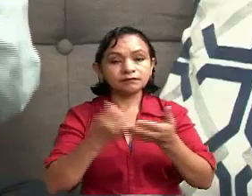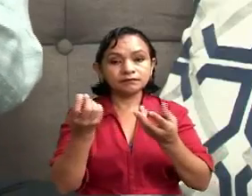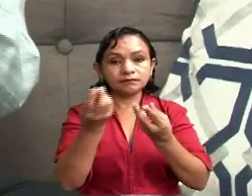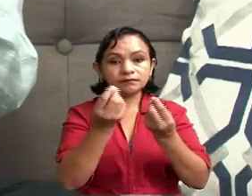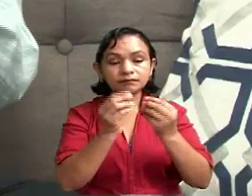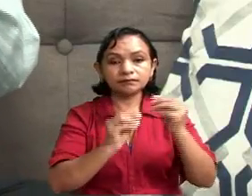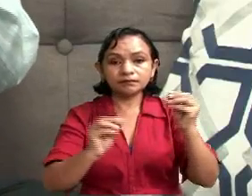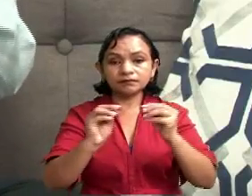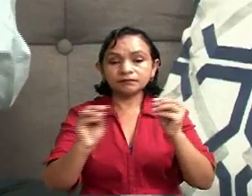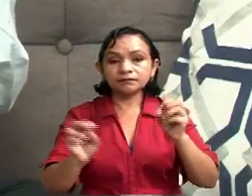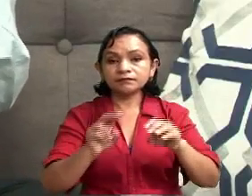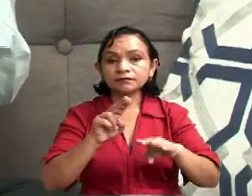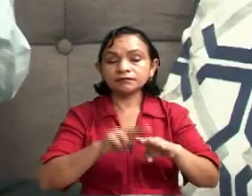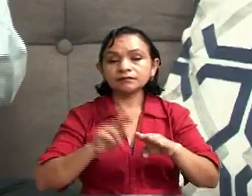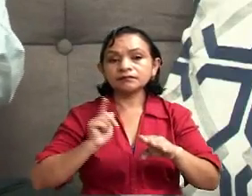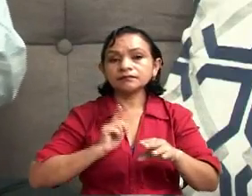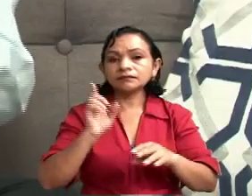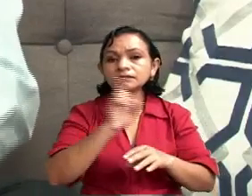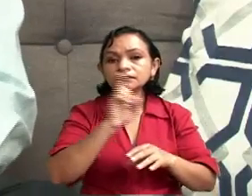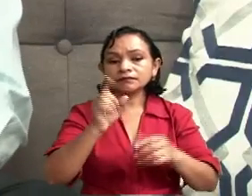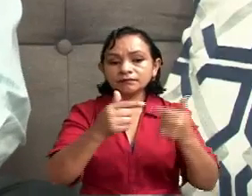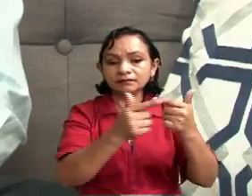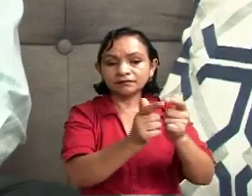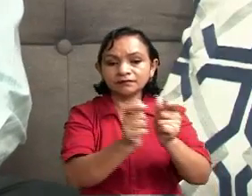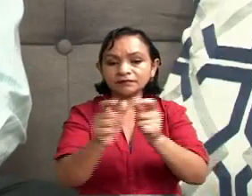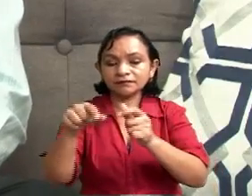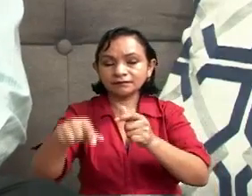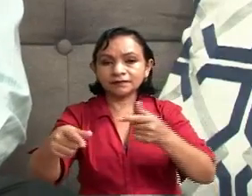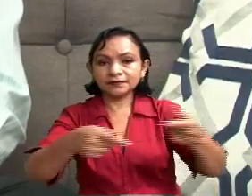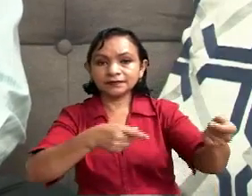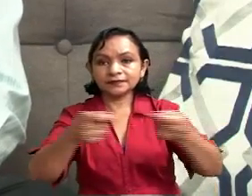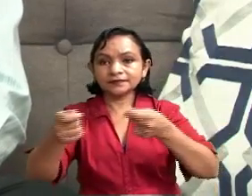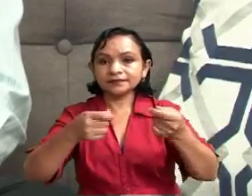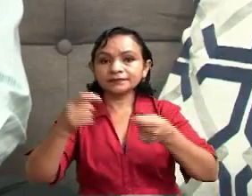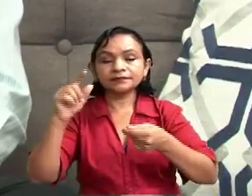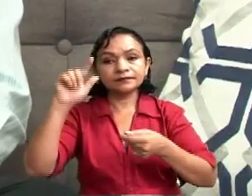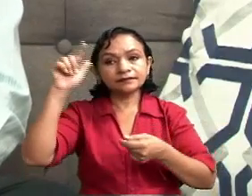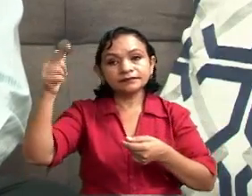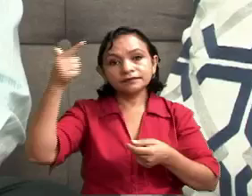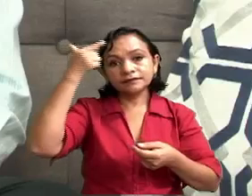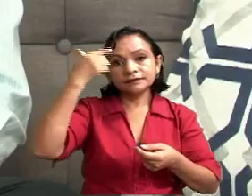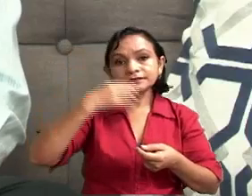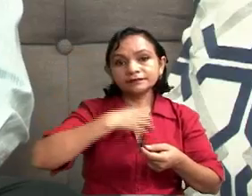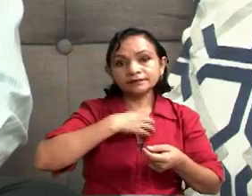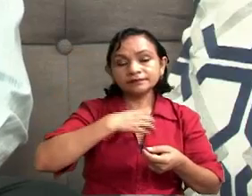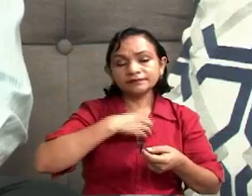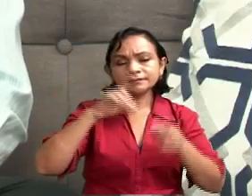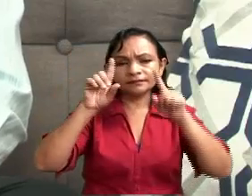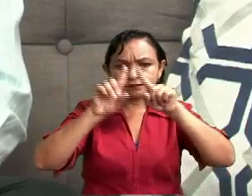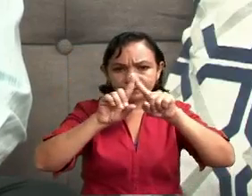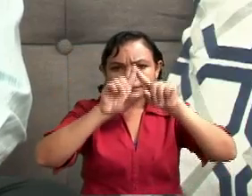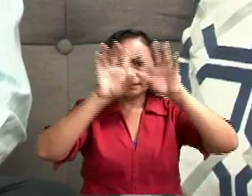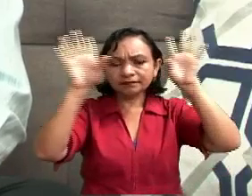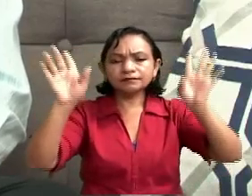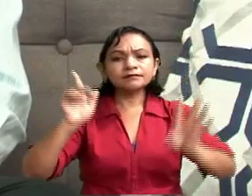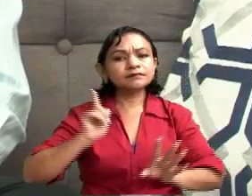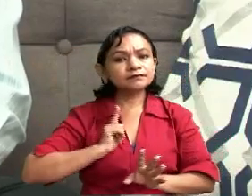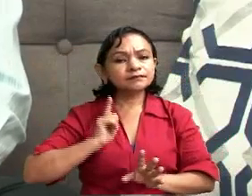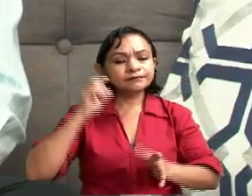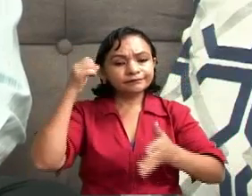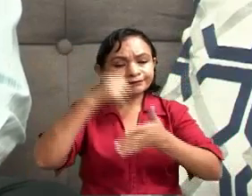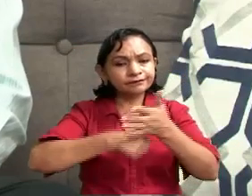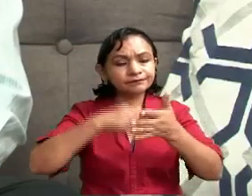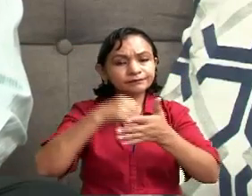nacional descansa en el sector pequeño y mediano, y eso nuestro gobierno está bien claro y viene